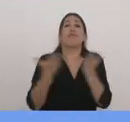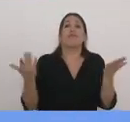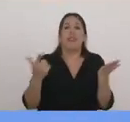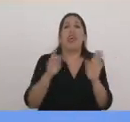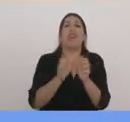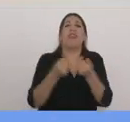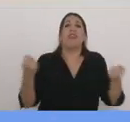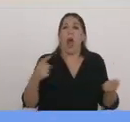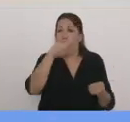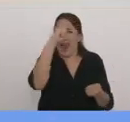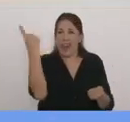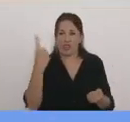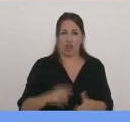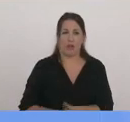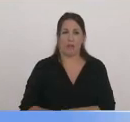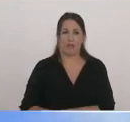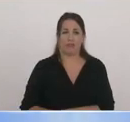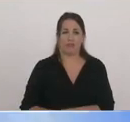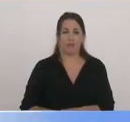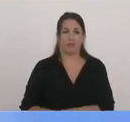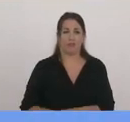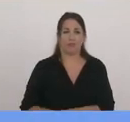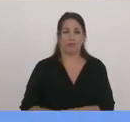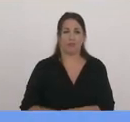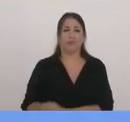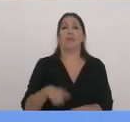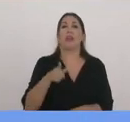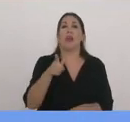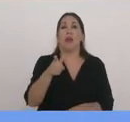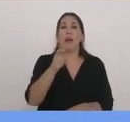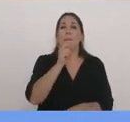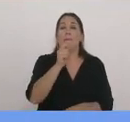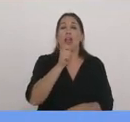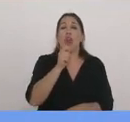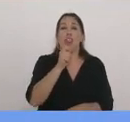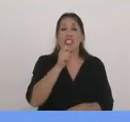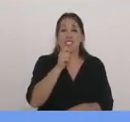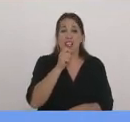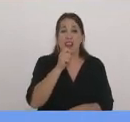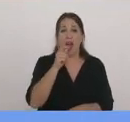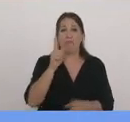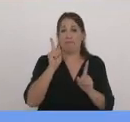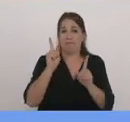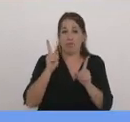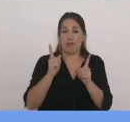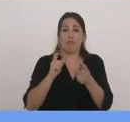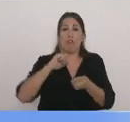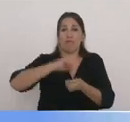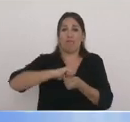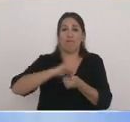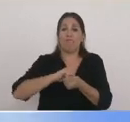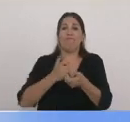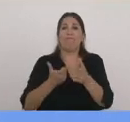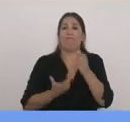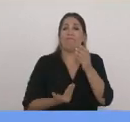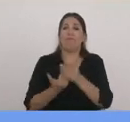Nación. El periodista Alconá Damón lo publicó, hizo un artículo